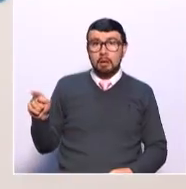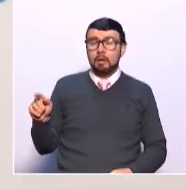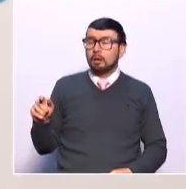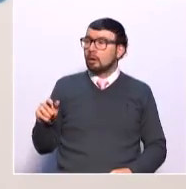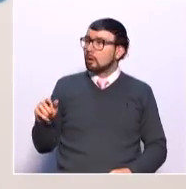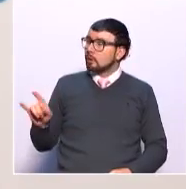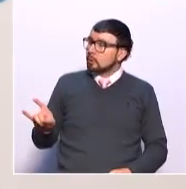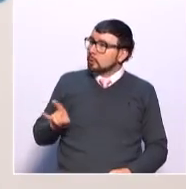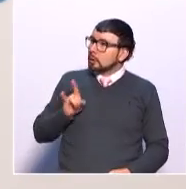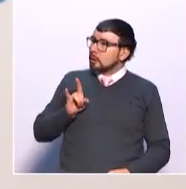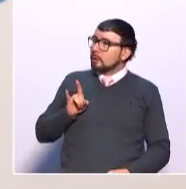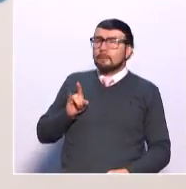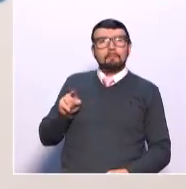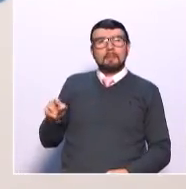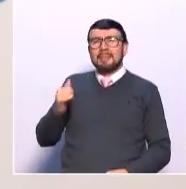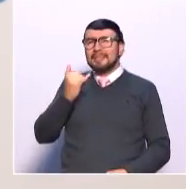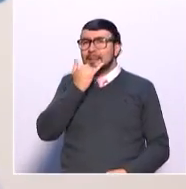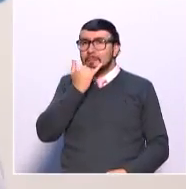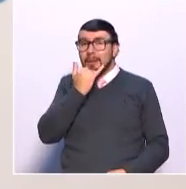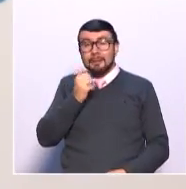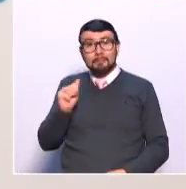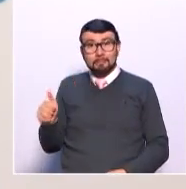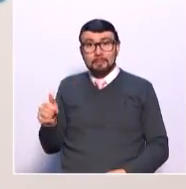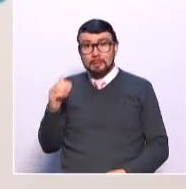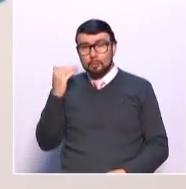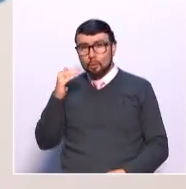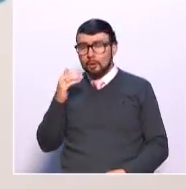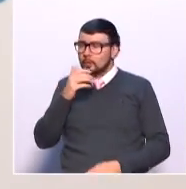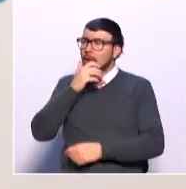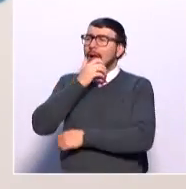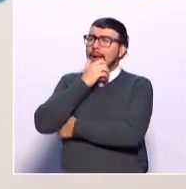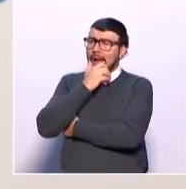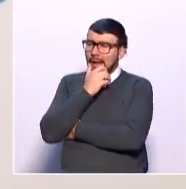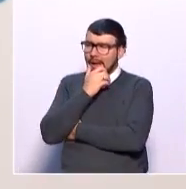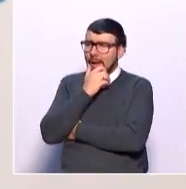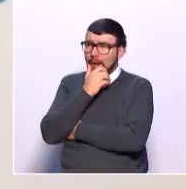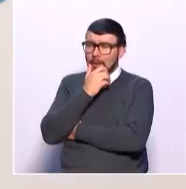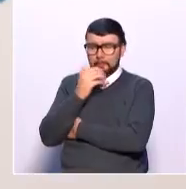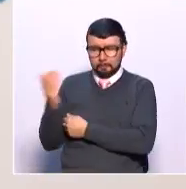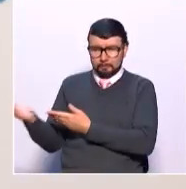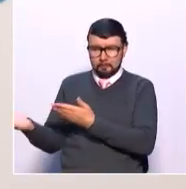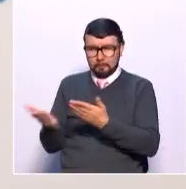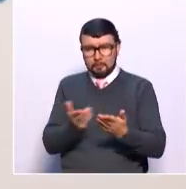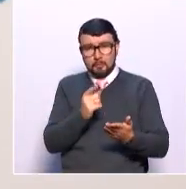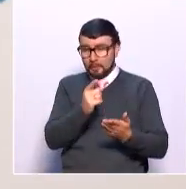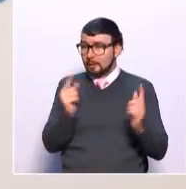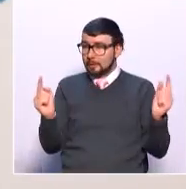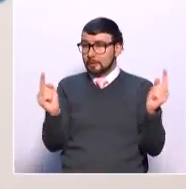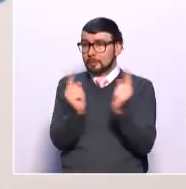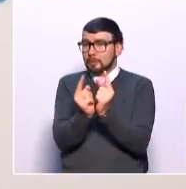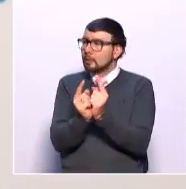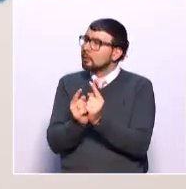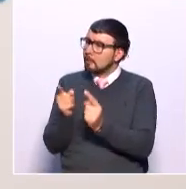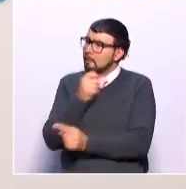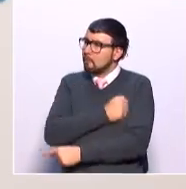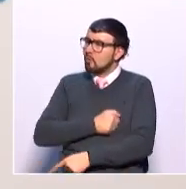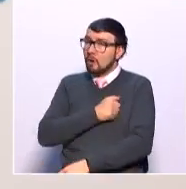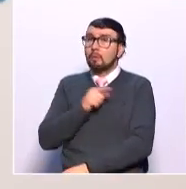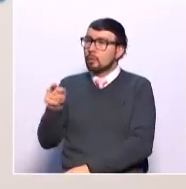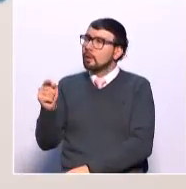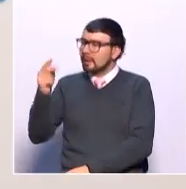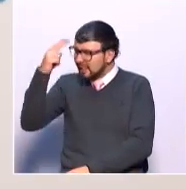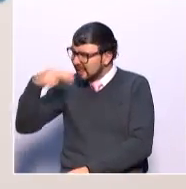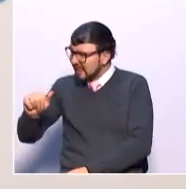y como les parece que entonces yo yo las sitiadas a una consulta y le dije que fuera el yerno y la